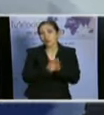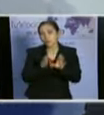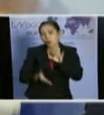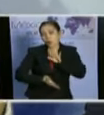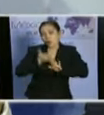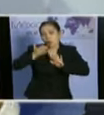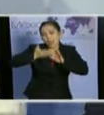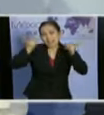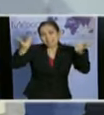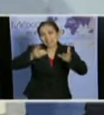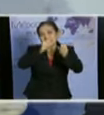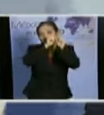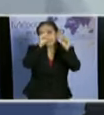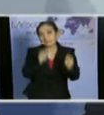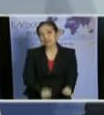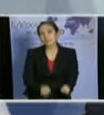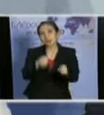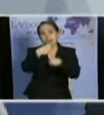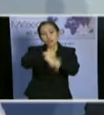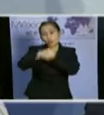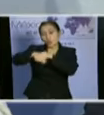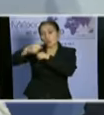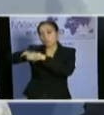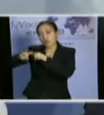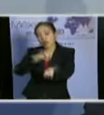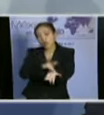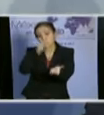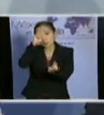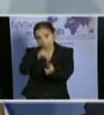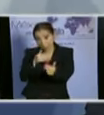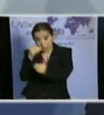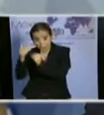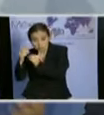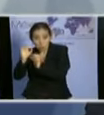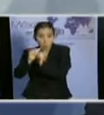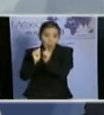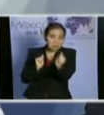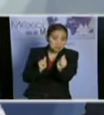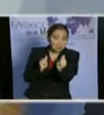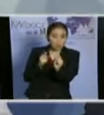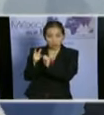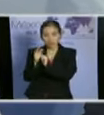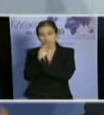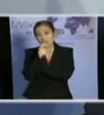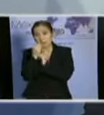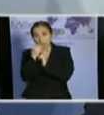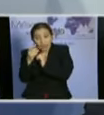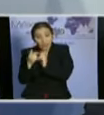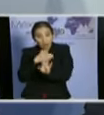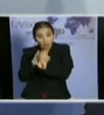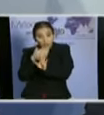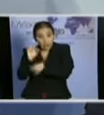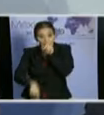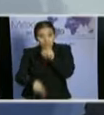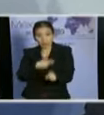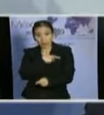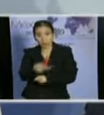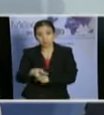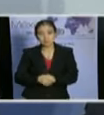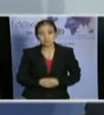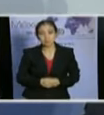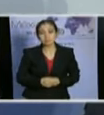un sistema de datos que nos permita saber si estamos avanzando o no y siendo efectivos o no en la lucha contra la pobreza.